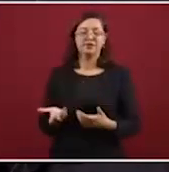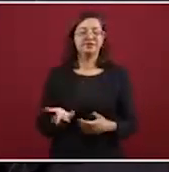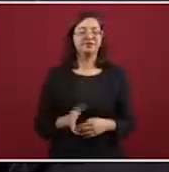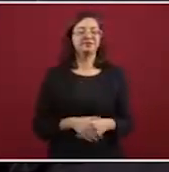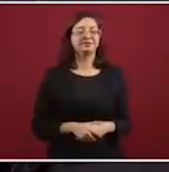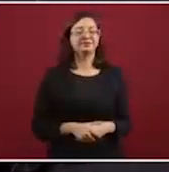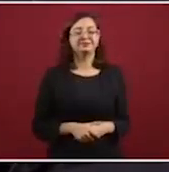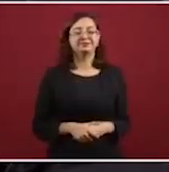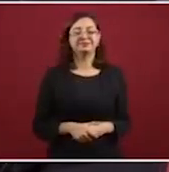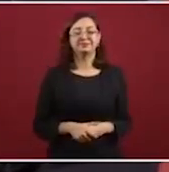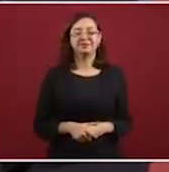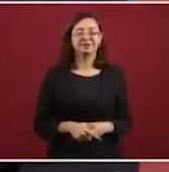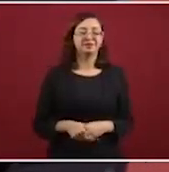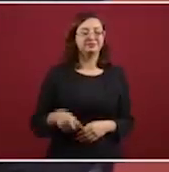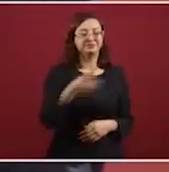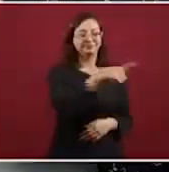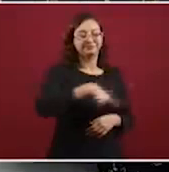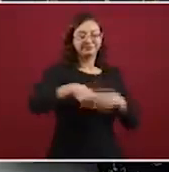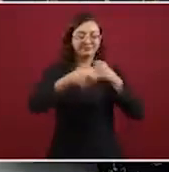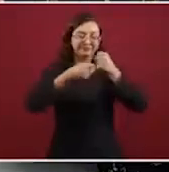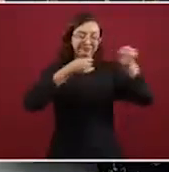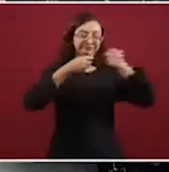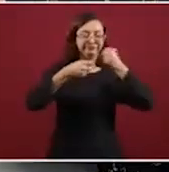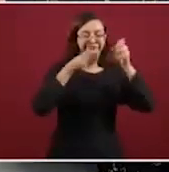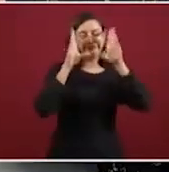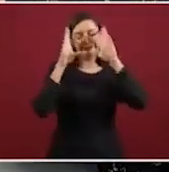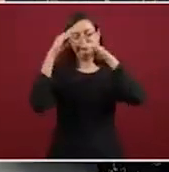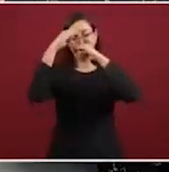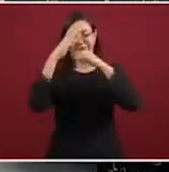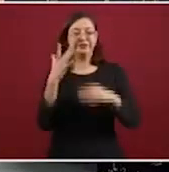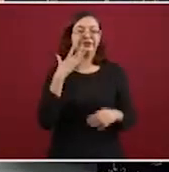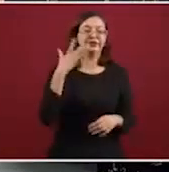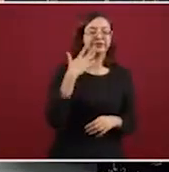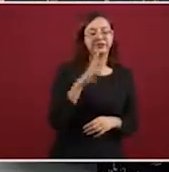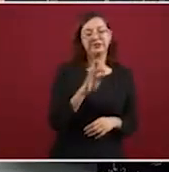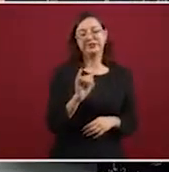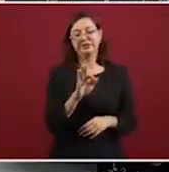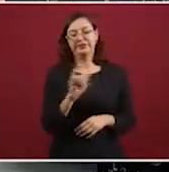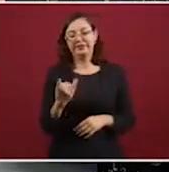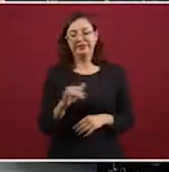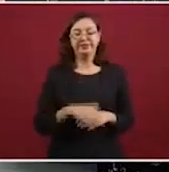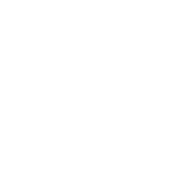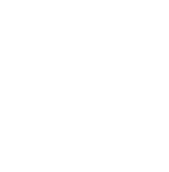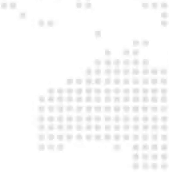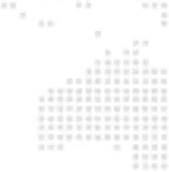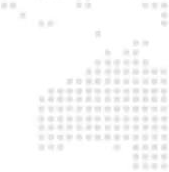la prensa conservadora fifa y nuestros adversarios